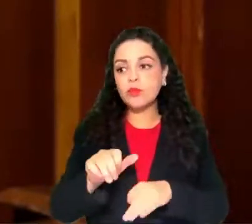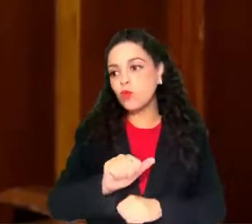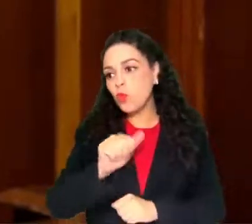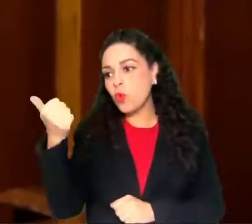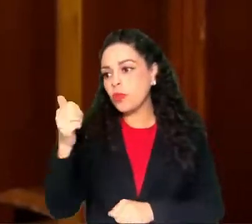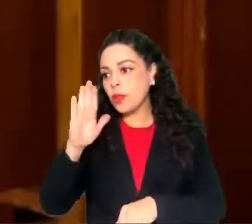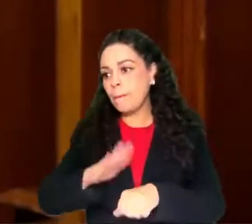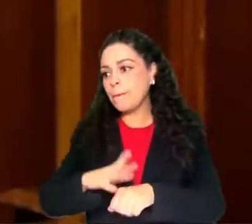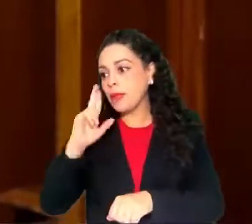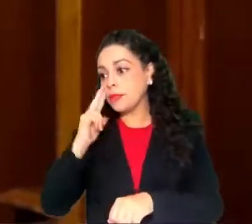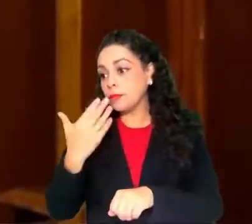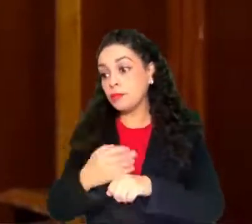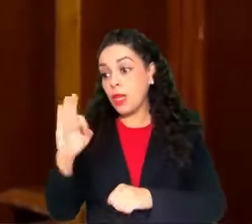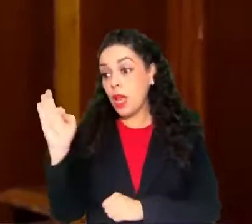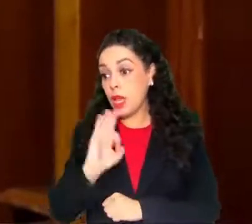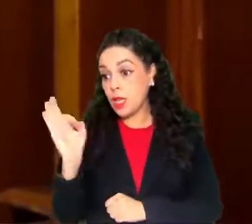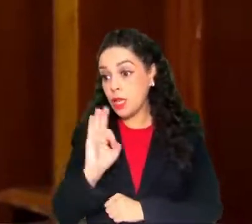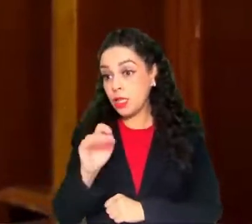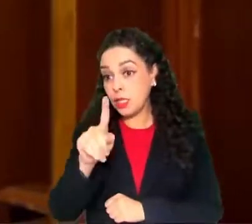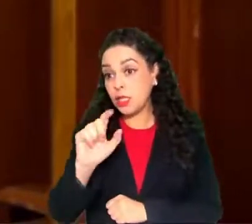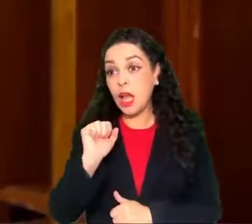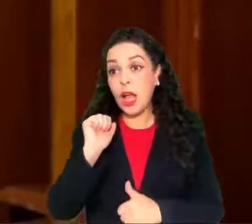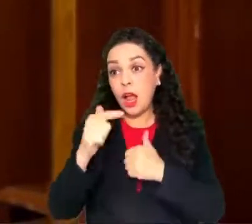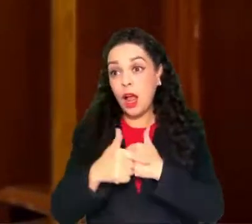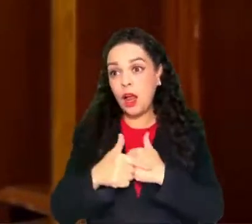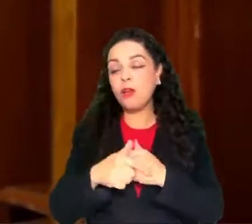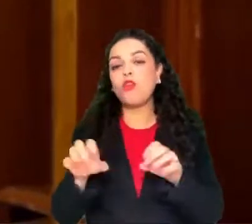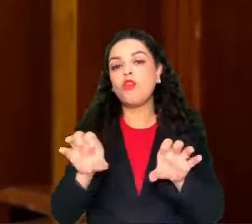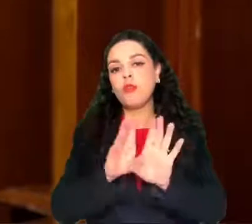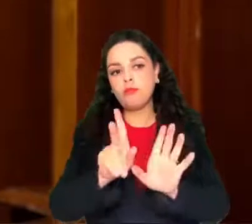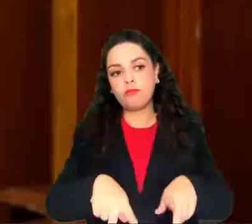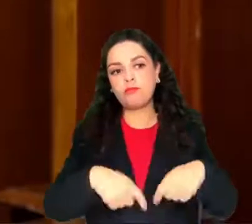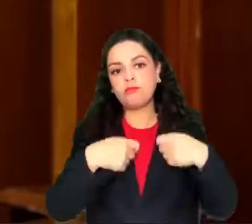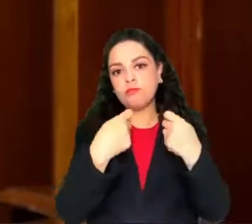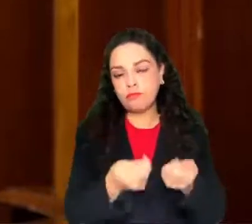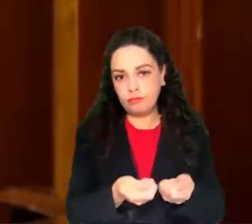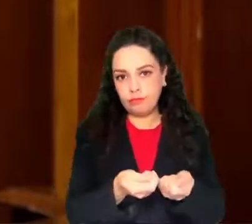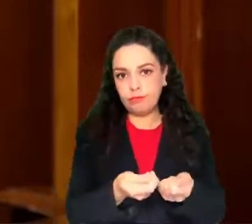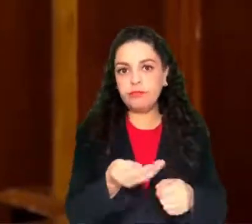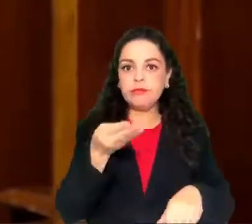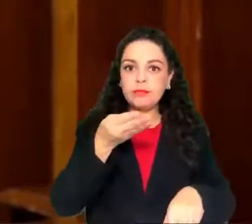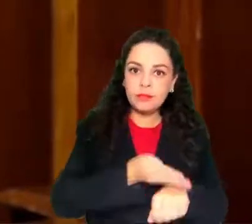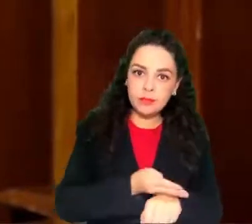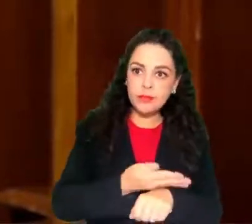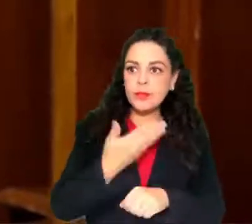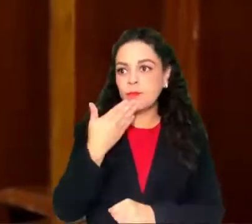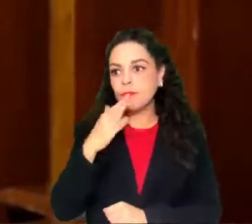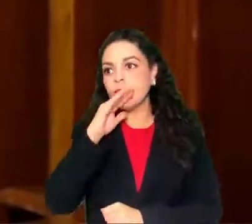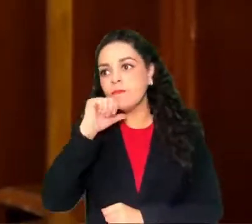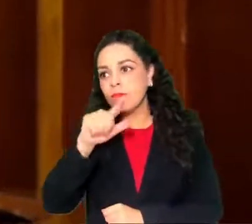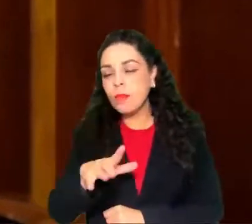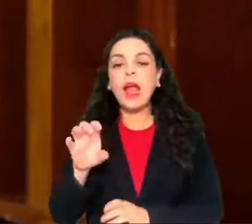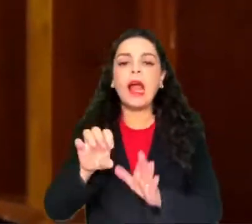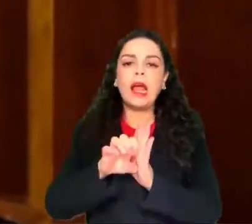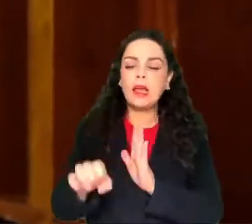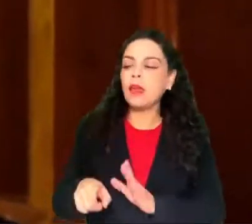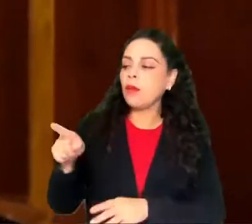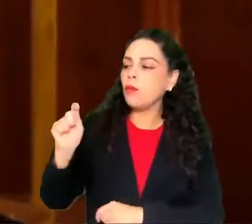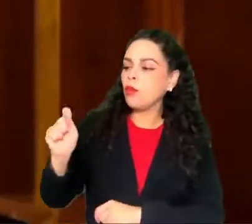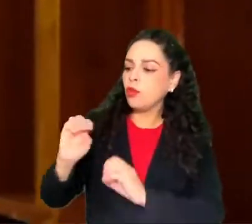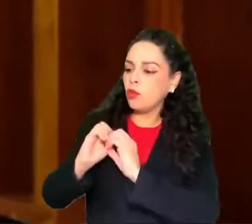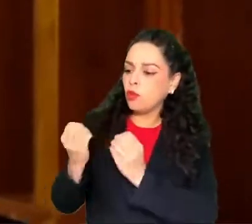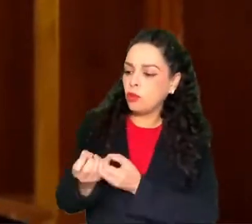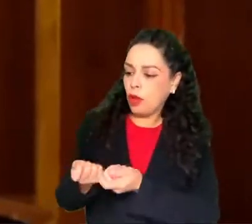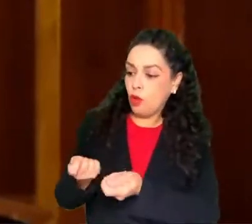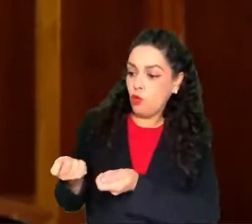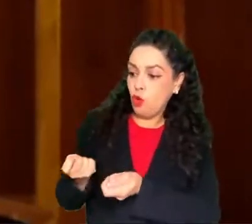responsabilidades de los servidores públicos es decir los órganos internos de control órganos de control o también conocidos como